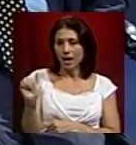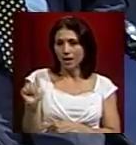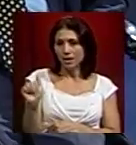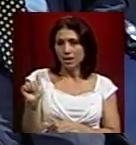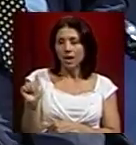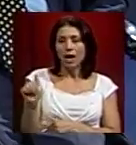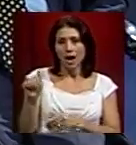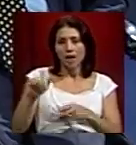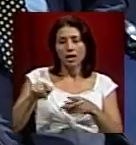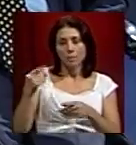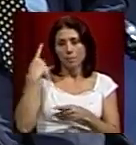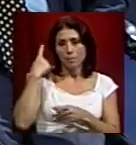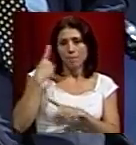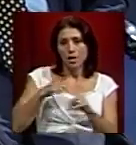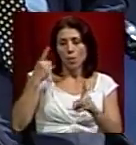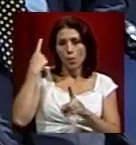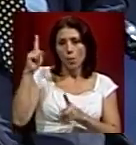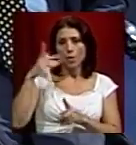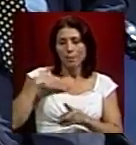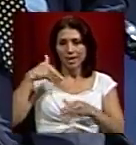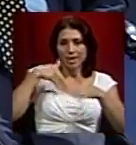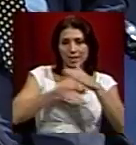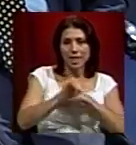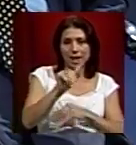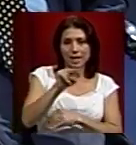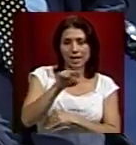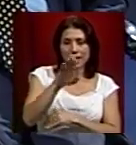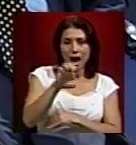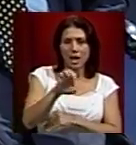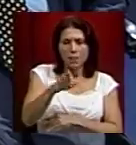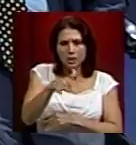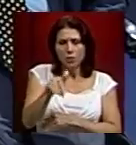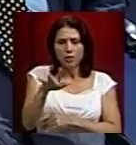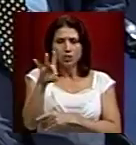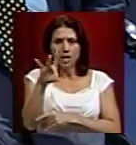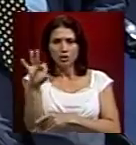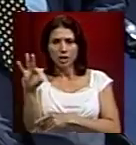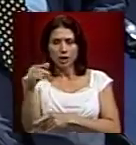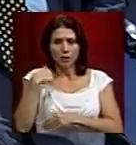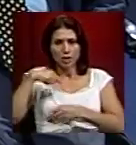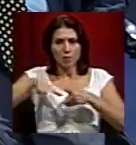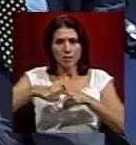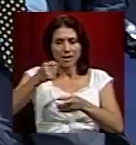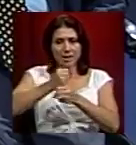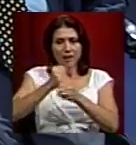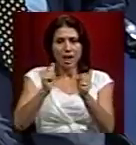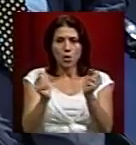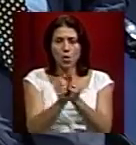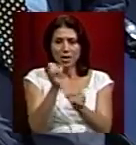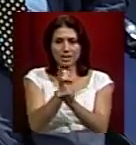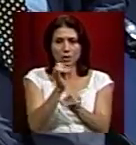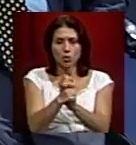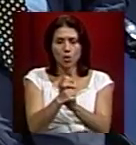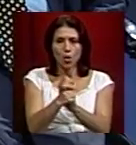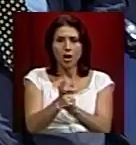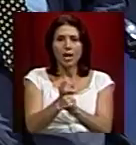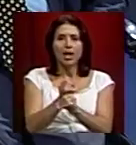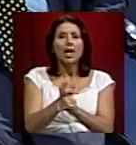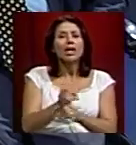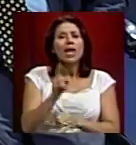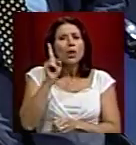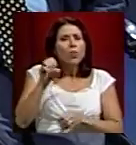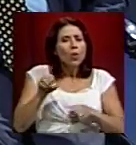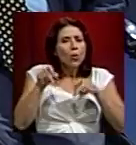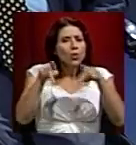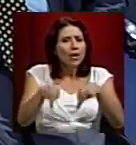de la entrada a INCAE, en el año más o menos 89, que empecé a trabajar con el instituto, que en una oportunidad, que